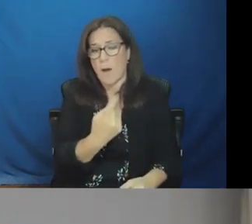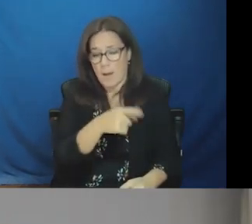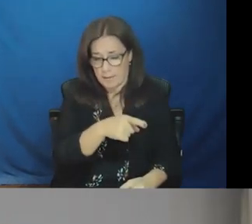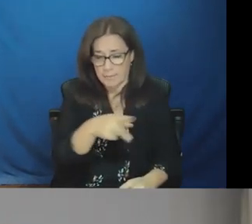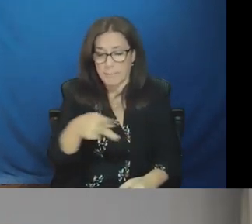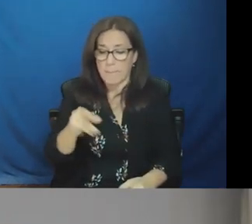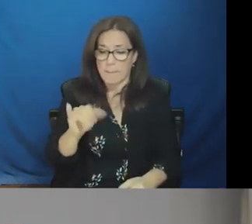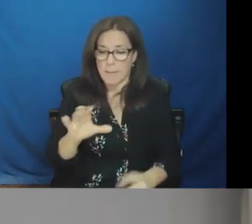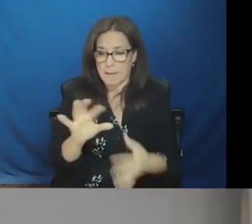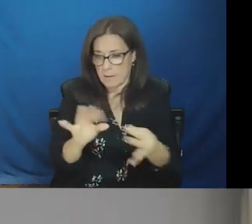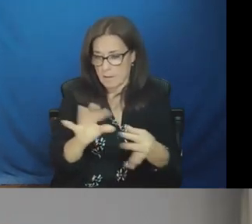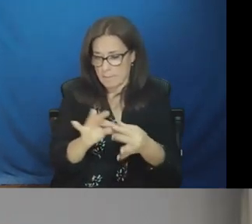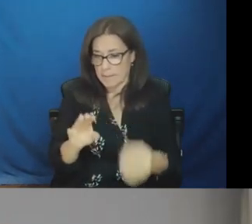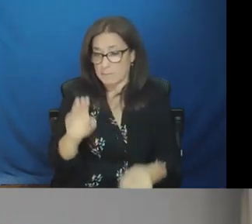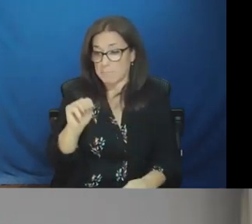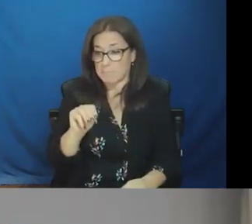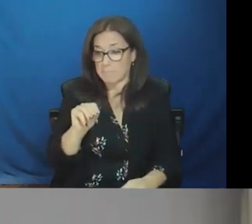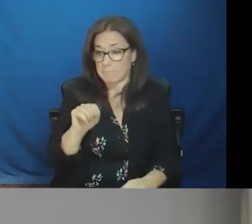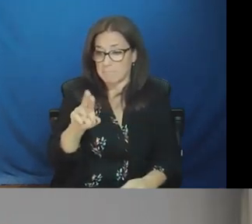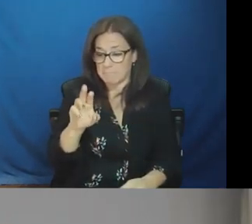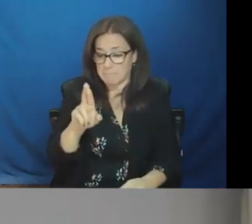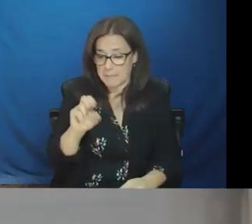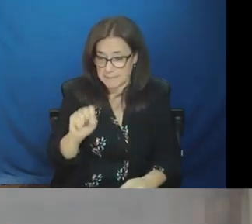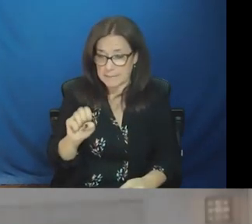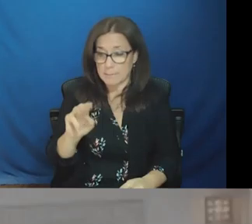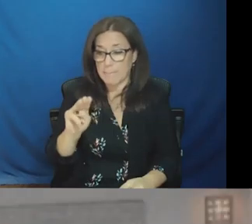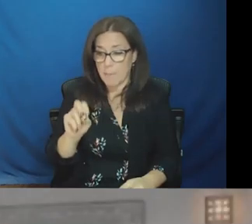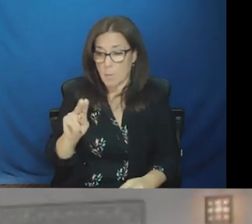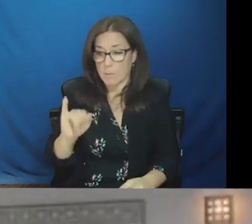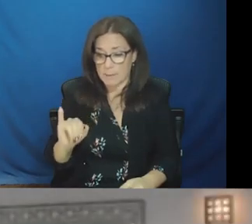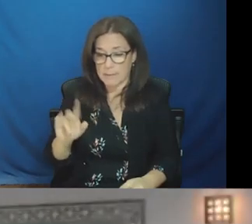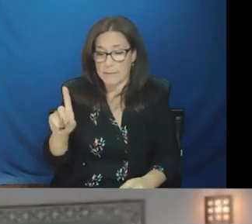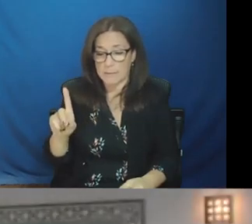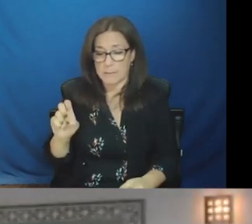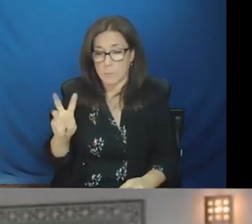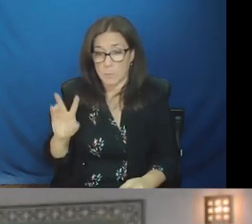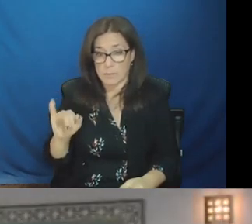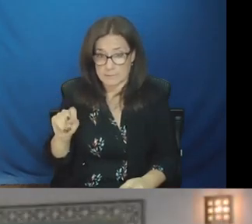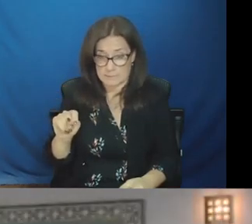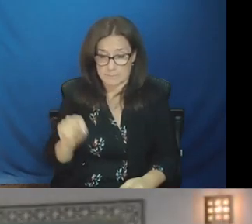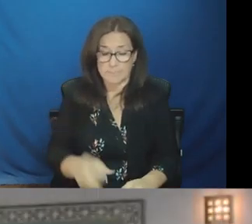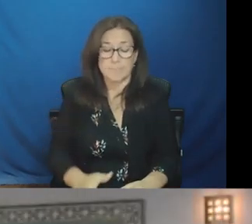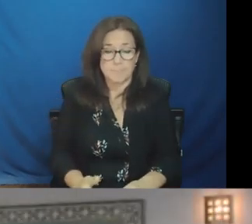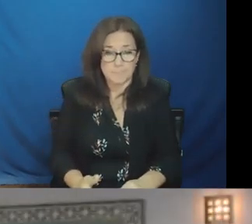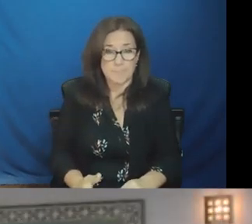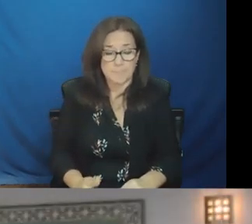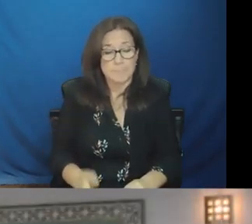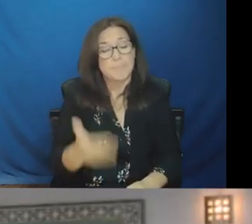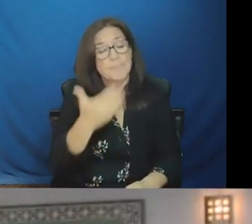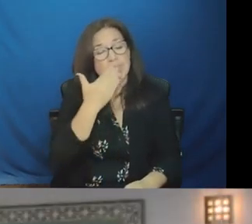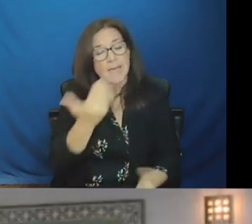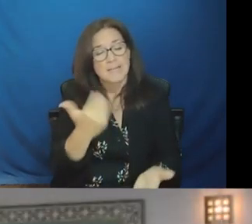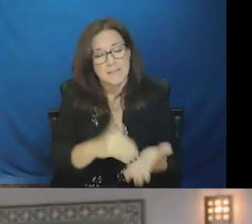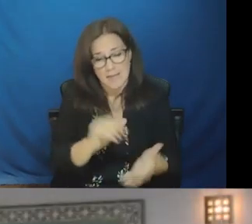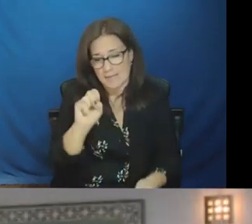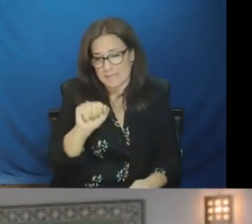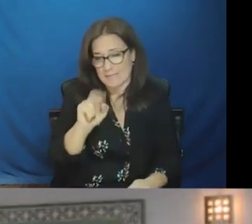trujillo hay algún comentario público si tenemos un comentario público tenemos a la señora de múnich